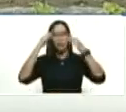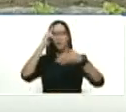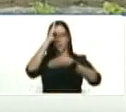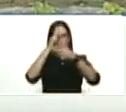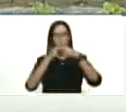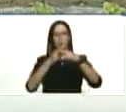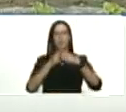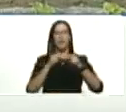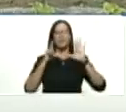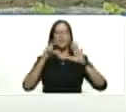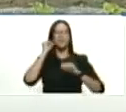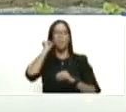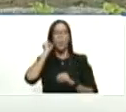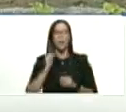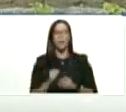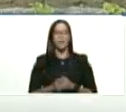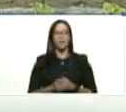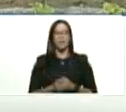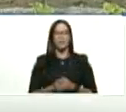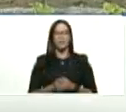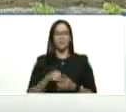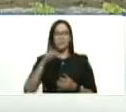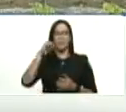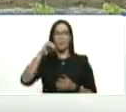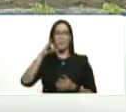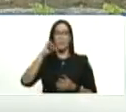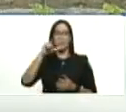mujeres. Mirlen Rodríguez,